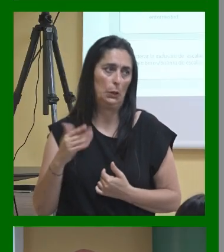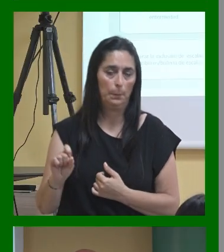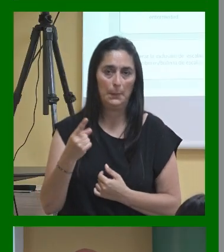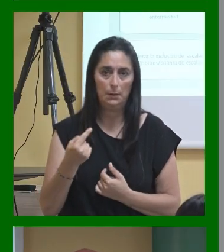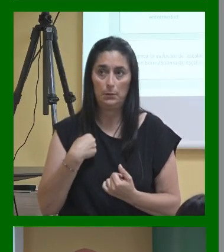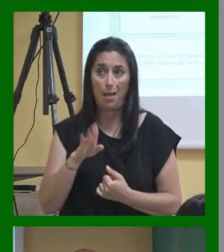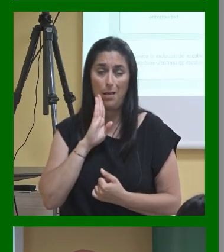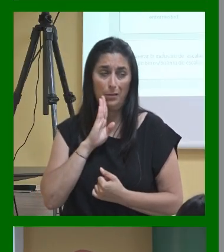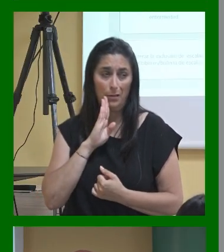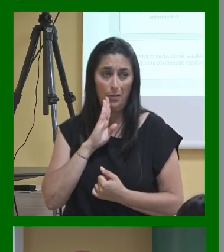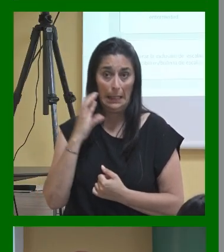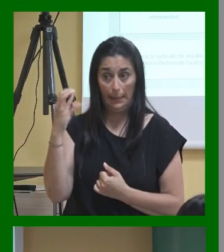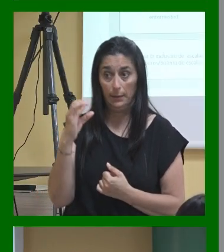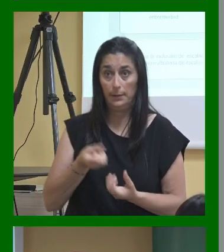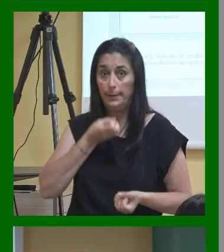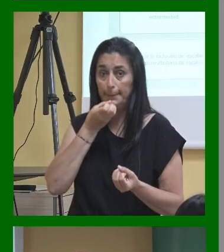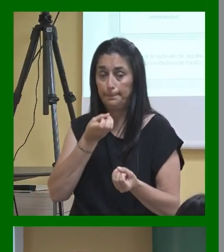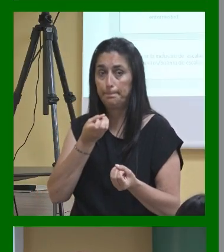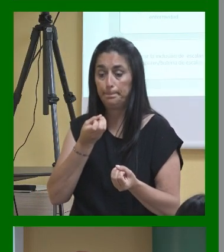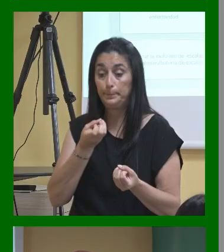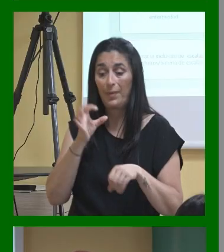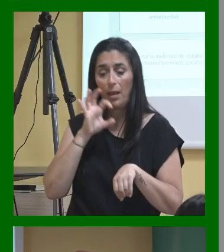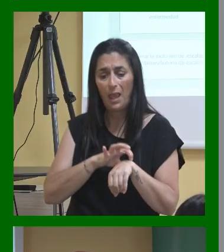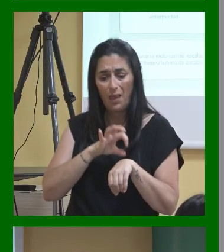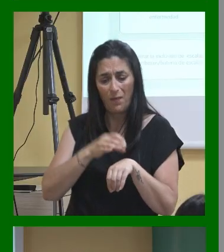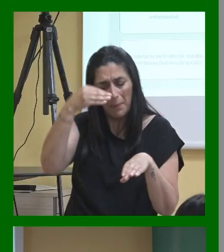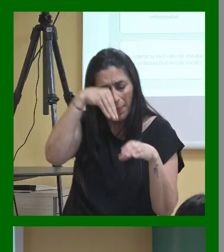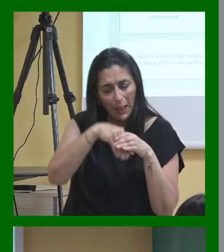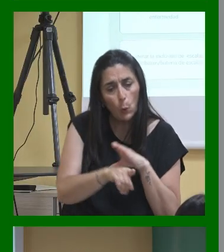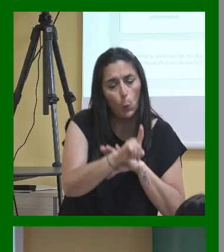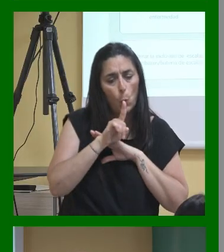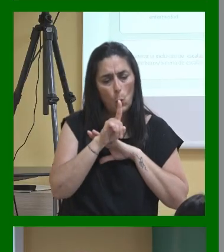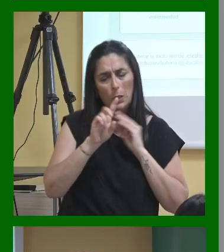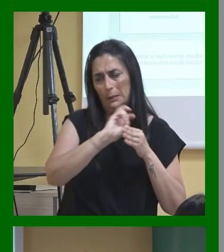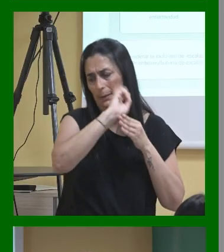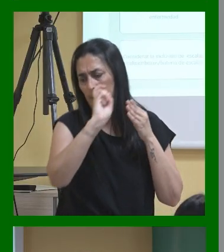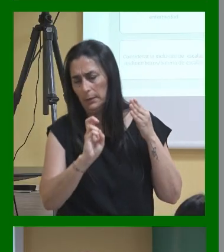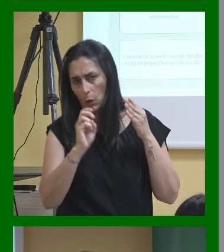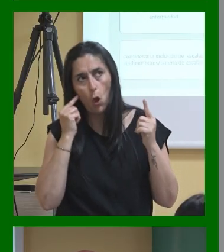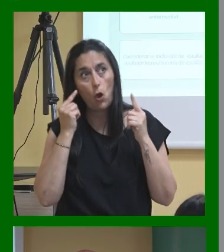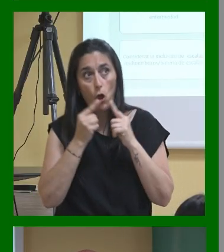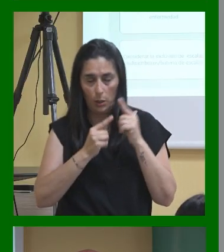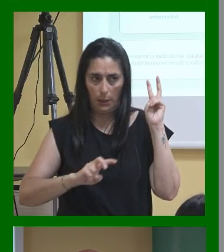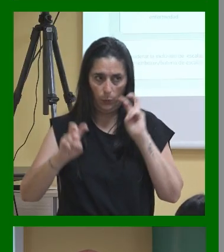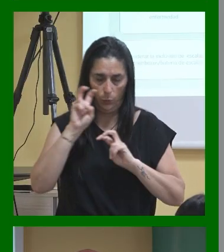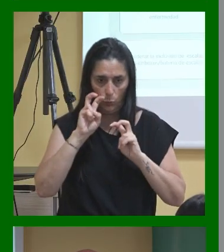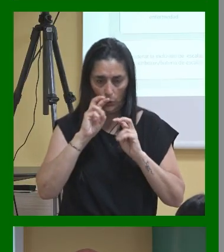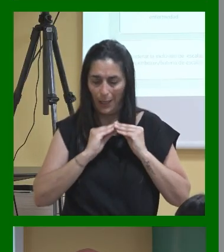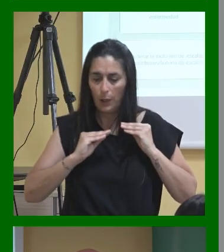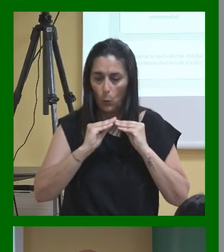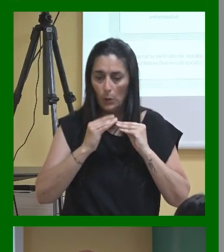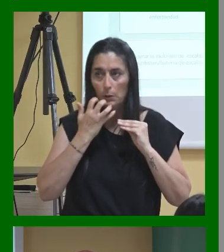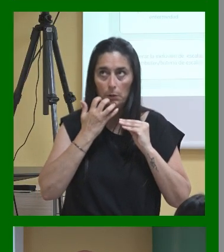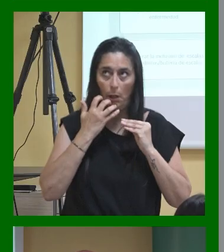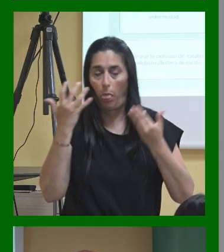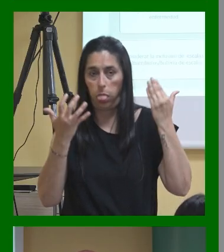también Cristina. Es decir, que dentro de la propia enfermedad hay mucha heterogeneidad y por tanto tenemos que buscar lo que es común, si no nos vamos a perder. Segundo, que